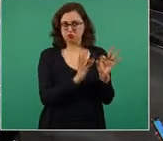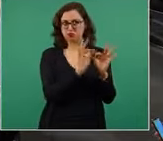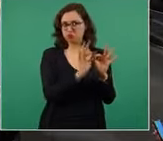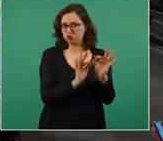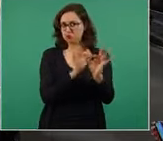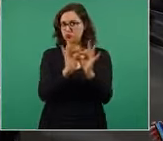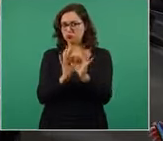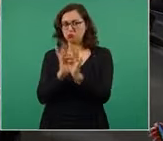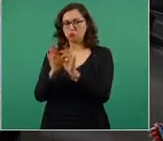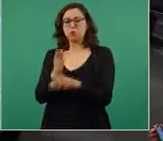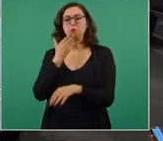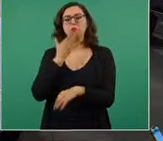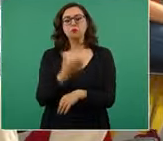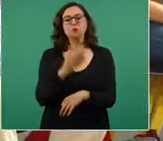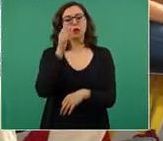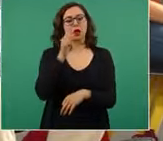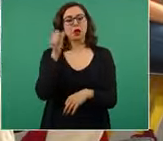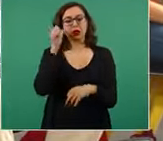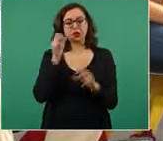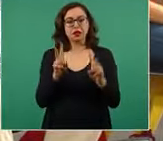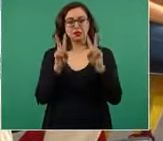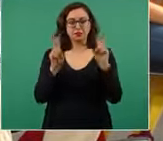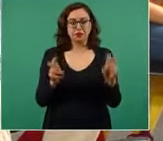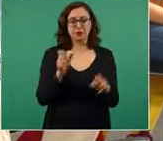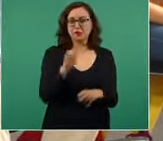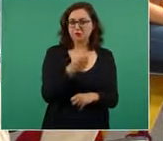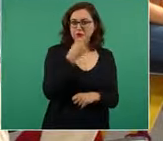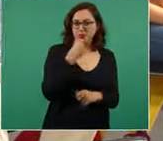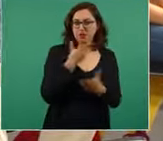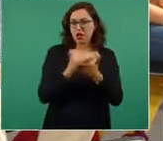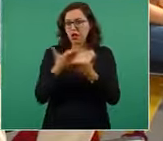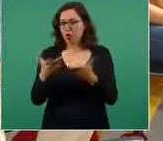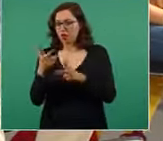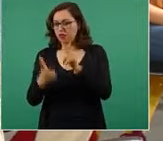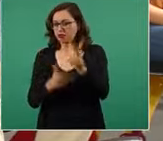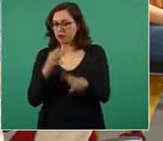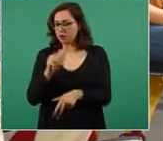reporte sobre medicinas, ahora sobre el Tren Maya y todo esto.